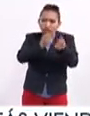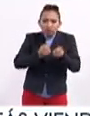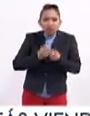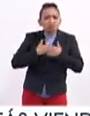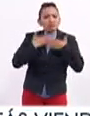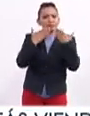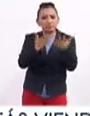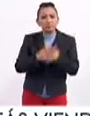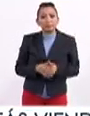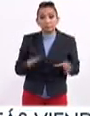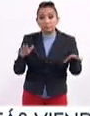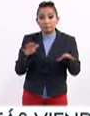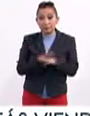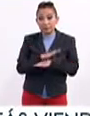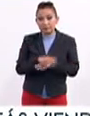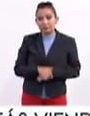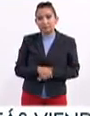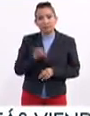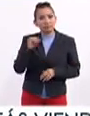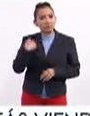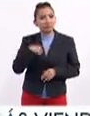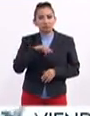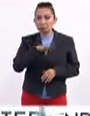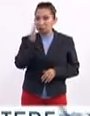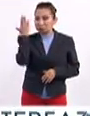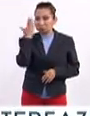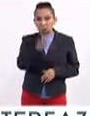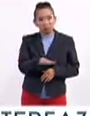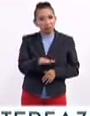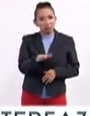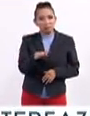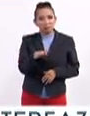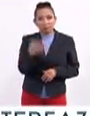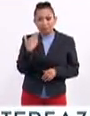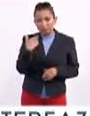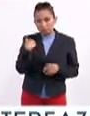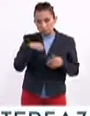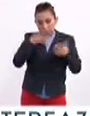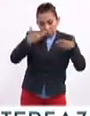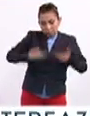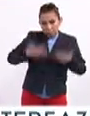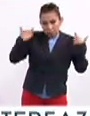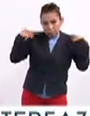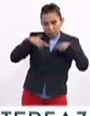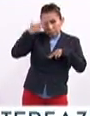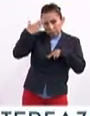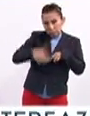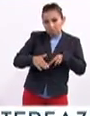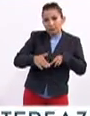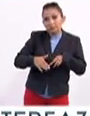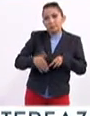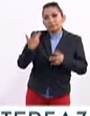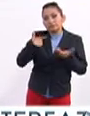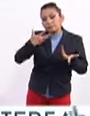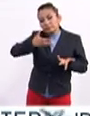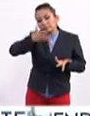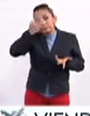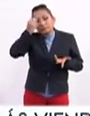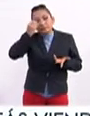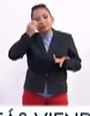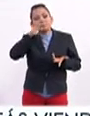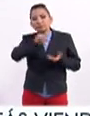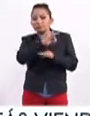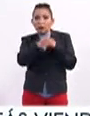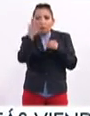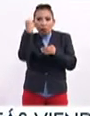diversas cosas. ¿No? También te deja mucho. Sí, claro, nosotros sabemos que, bueno, nosotros como docentes también sabemos que aprendemos